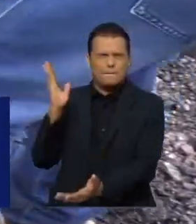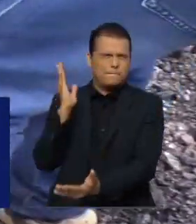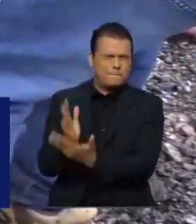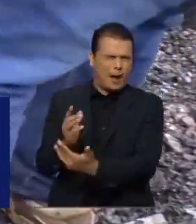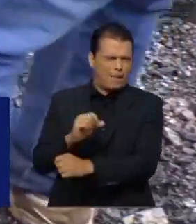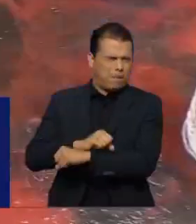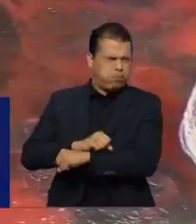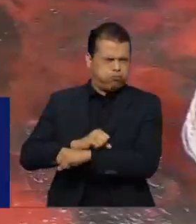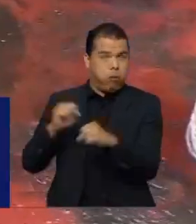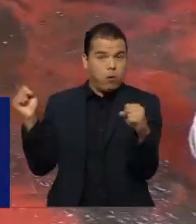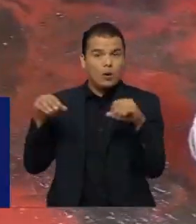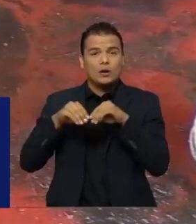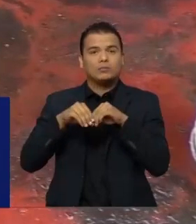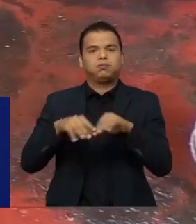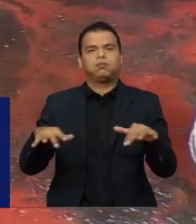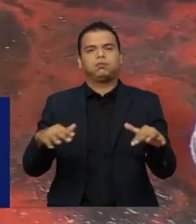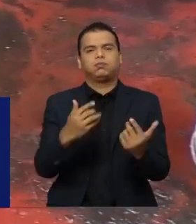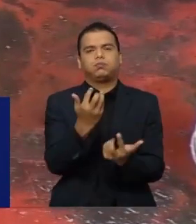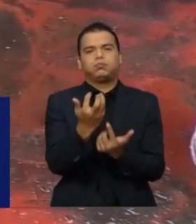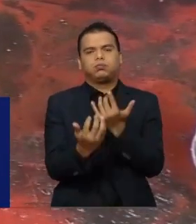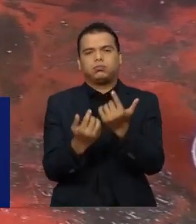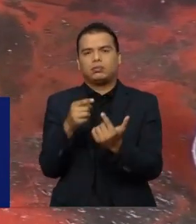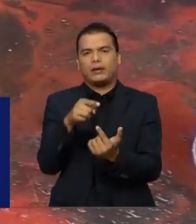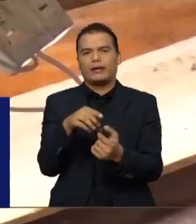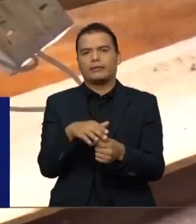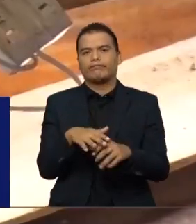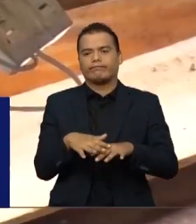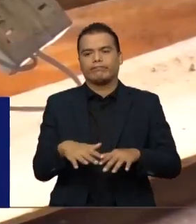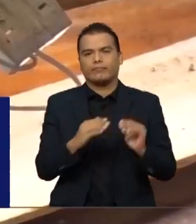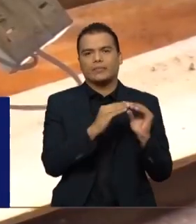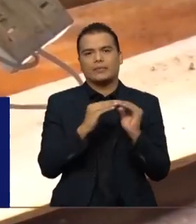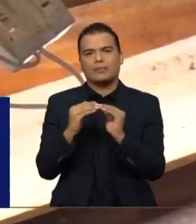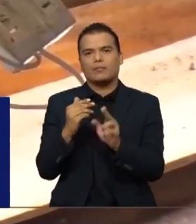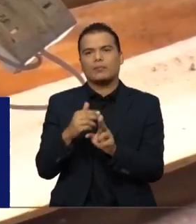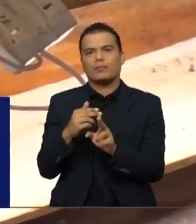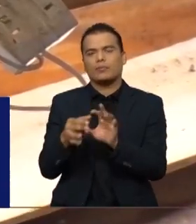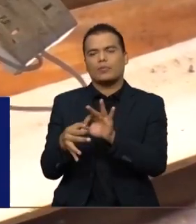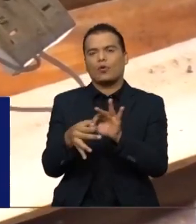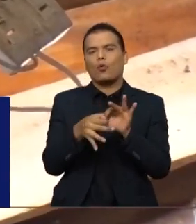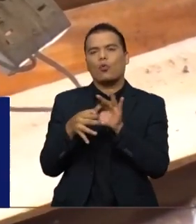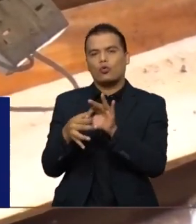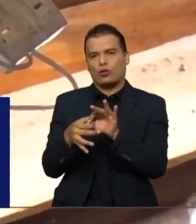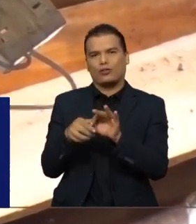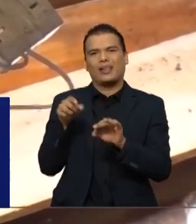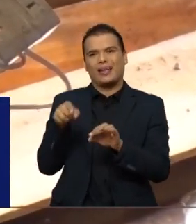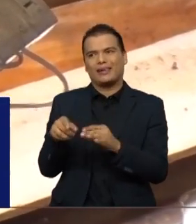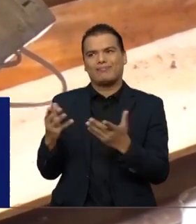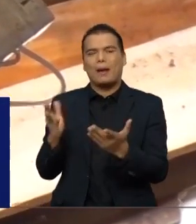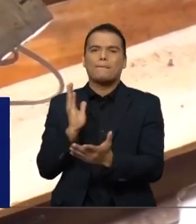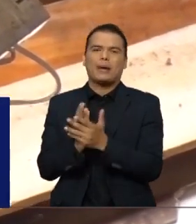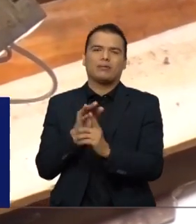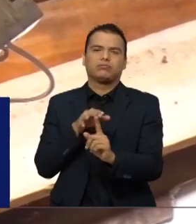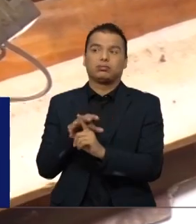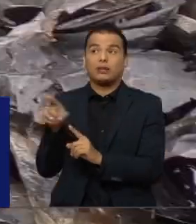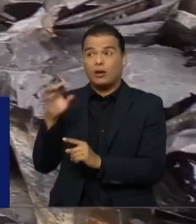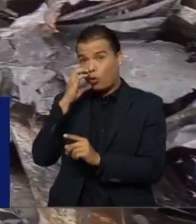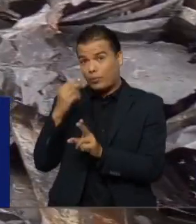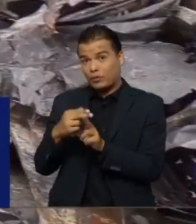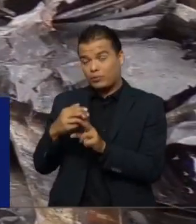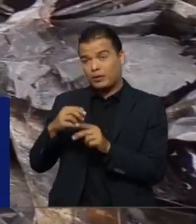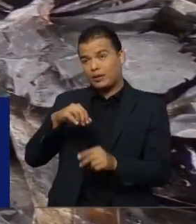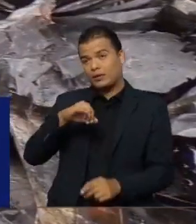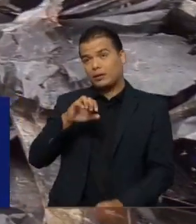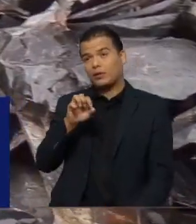con 8 viviendas del asentamiento Unión Vivienda Social. Jorge se llama el más afectado, que él se quemó, está bastante